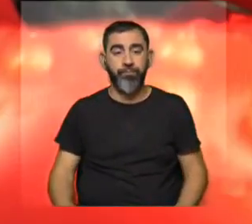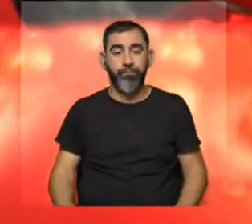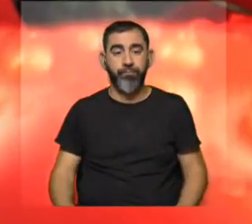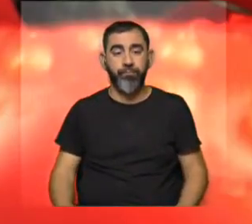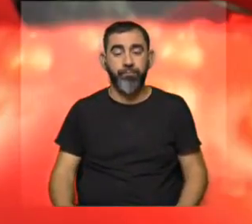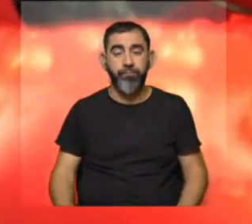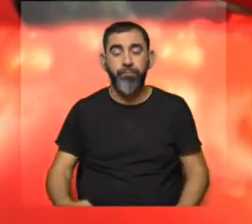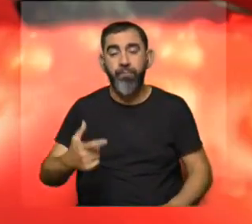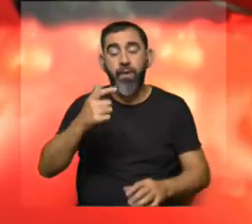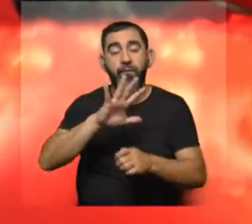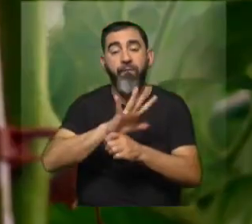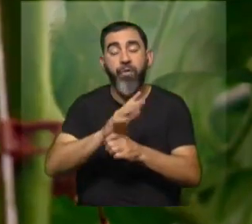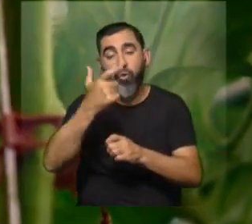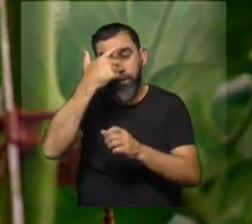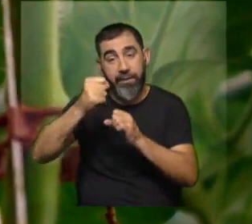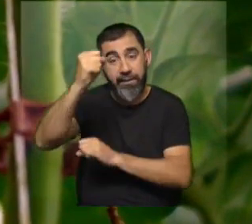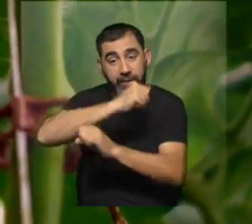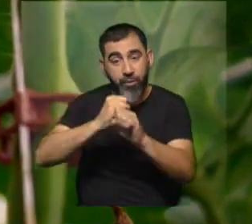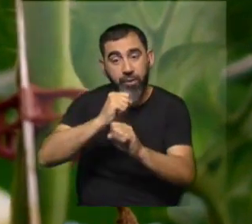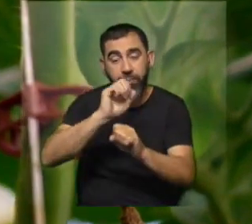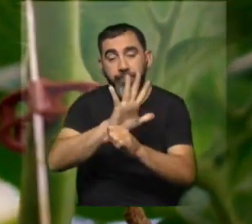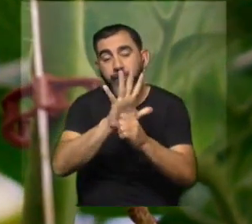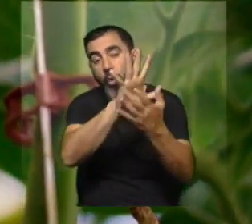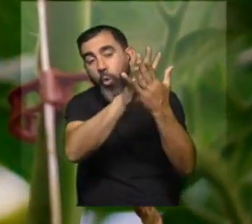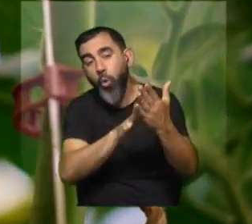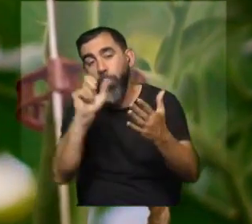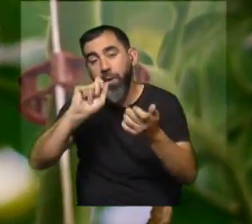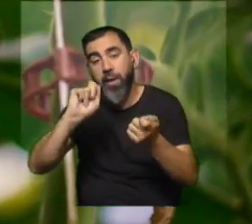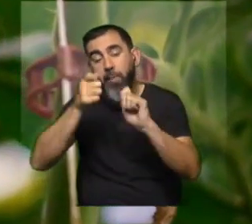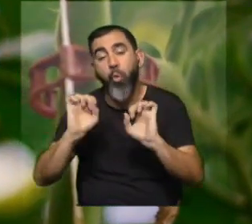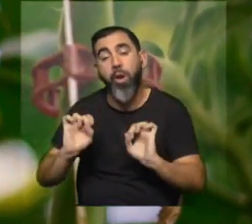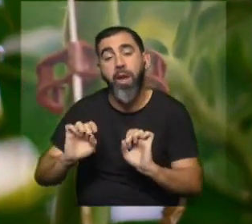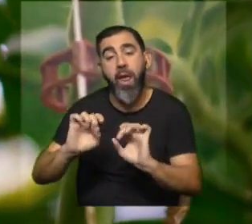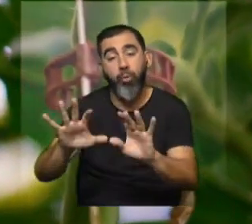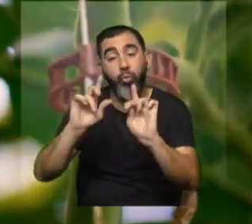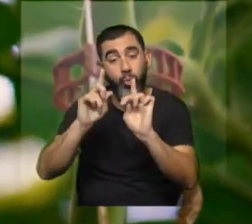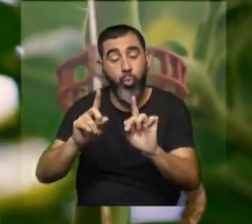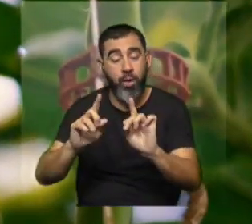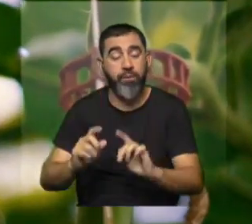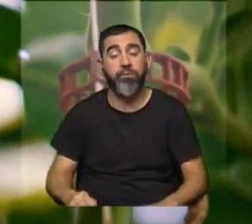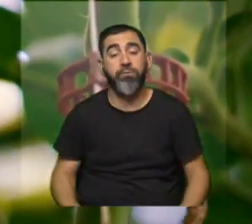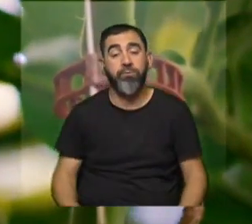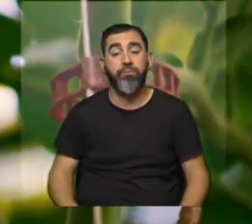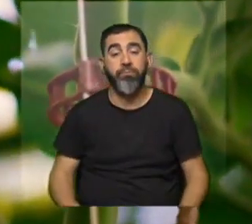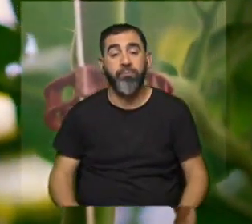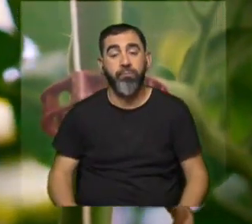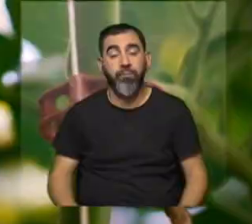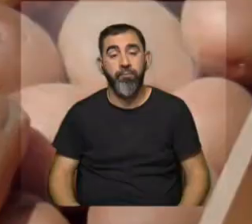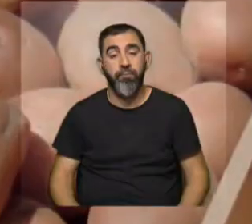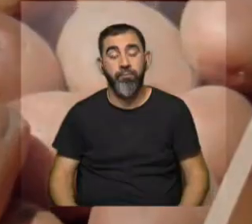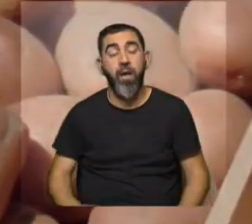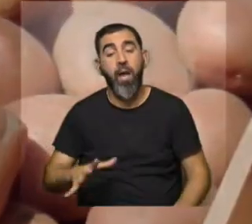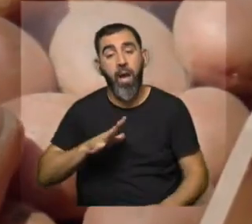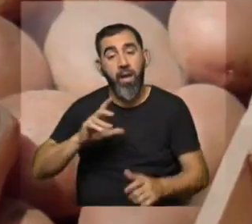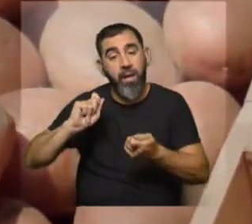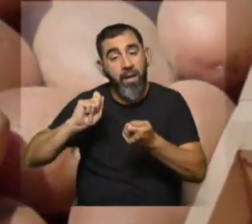La biotecnología también nos permite imitar, por ejemplo, mutaciones naturales que ocurren en la naturaleza. Existe una